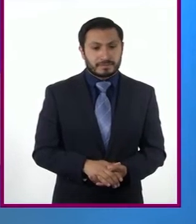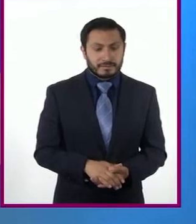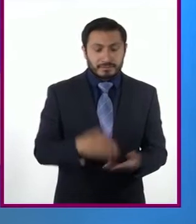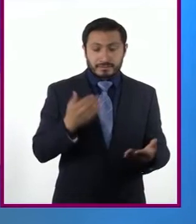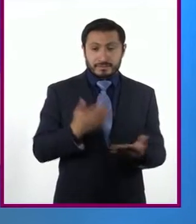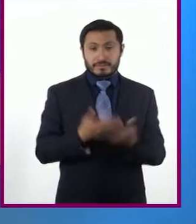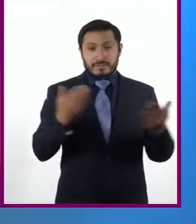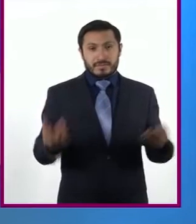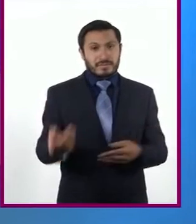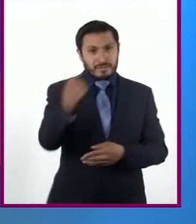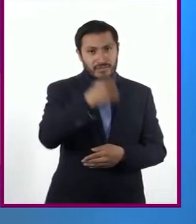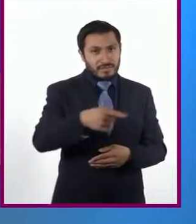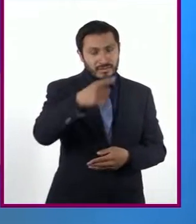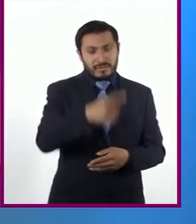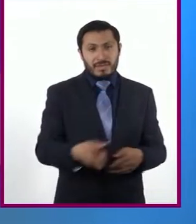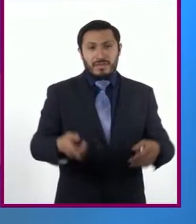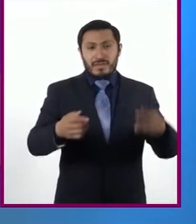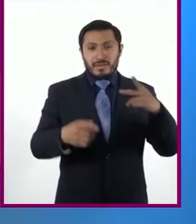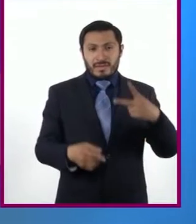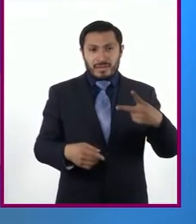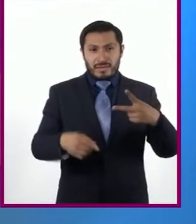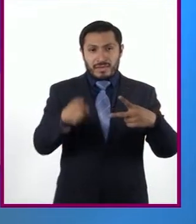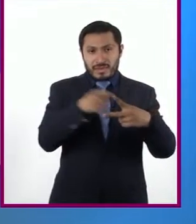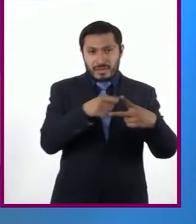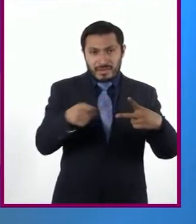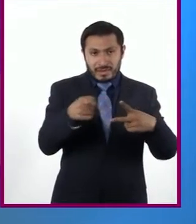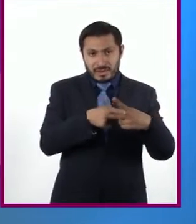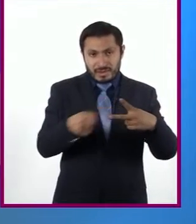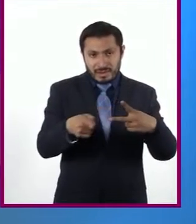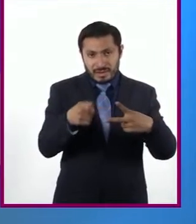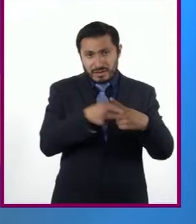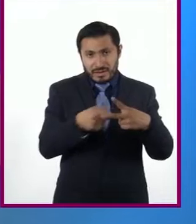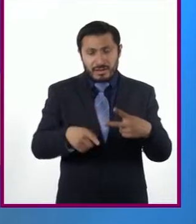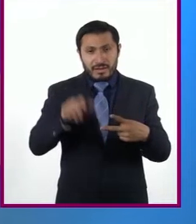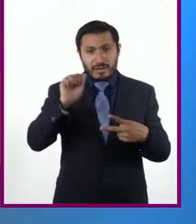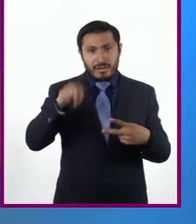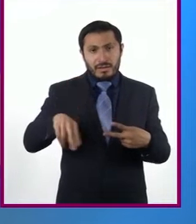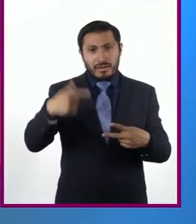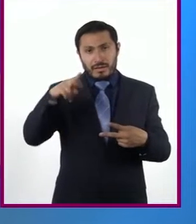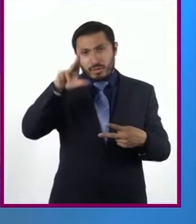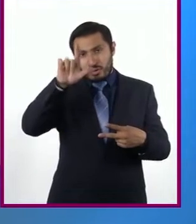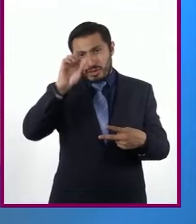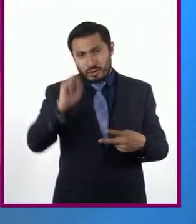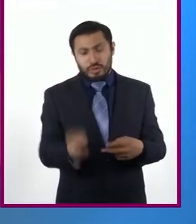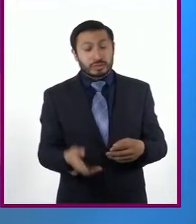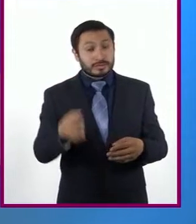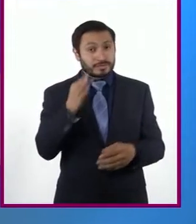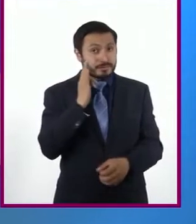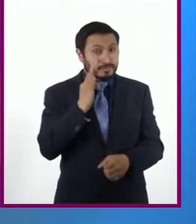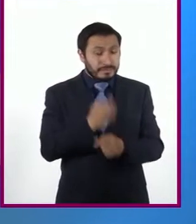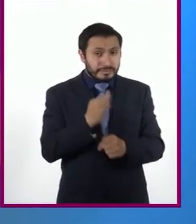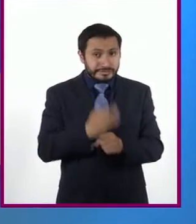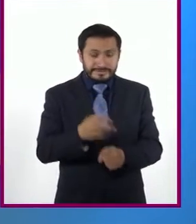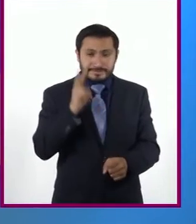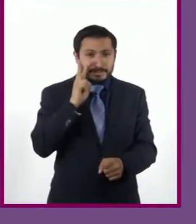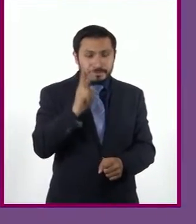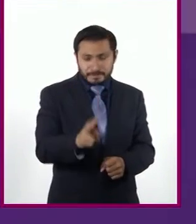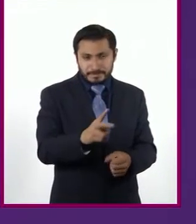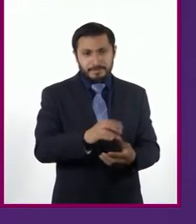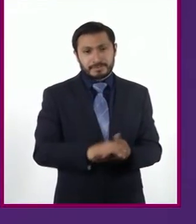Ahora les toca el turno a los ángulos, y para identificarlos de manera correcta, vamos a usar dos formas de referirnos a